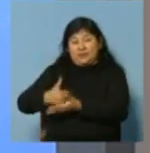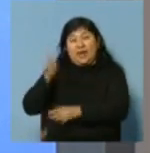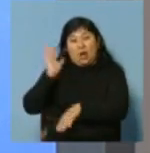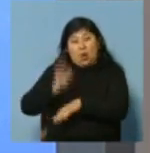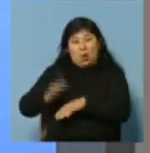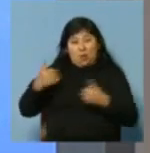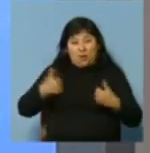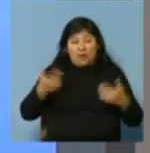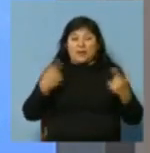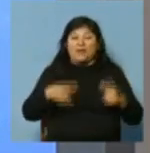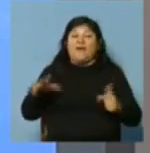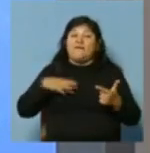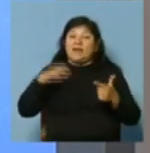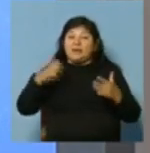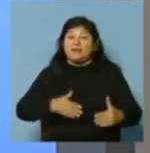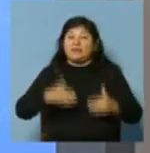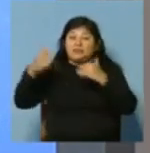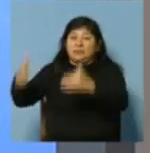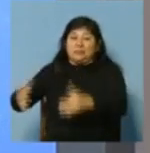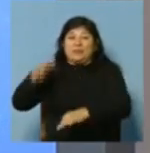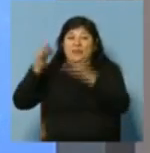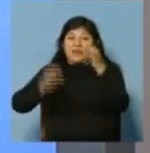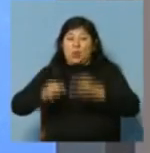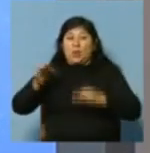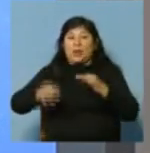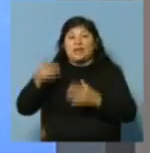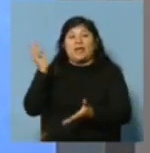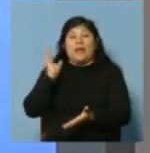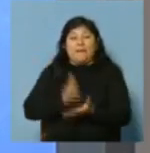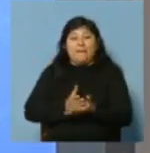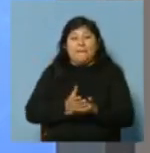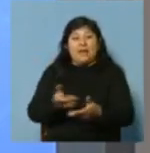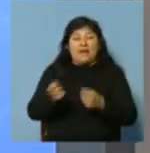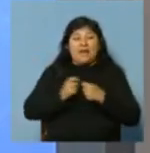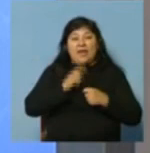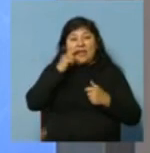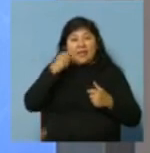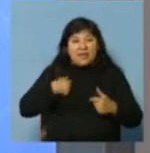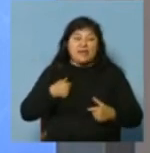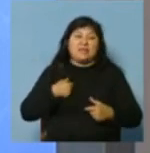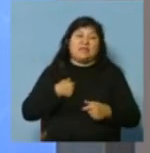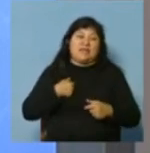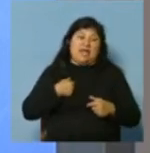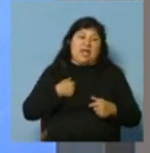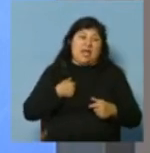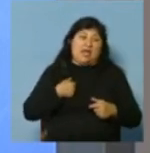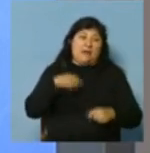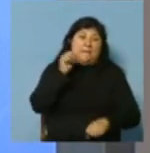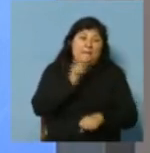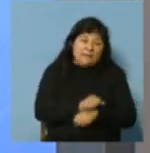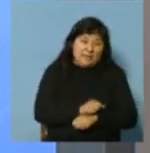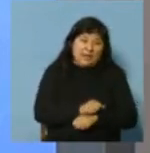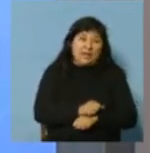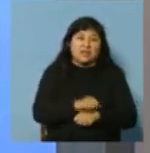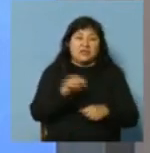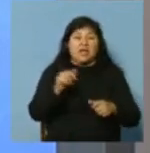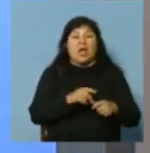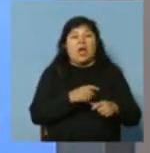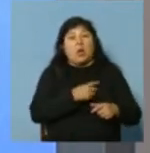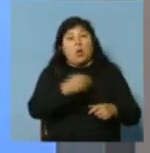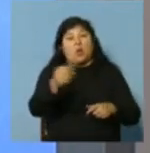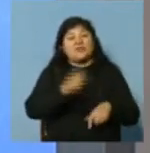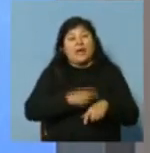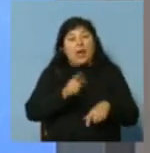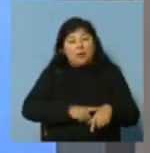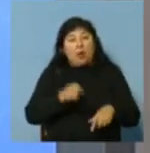parte del juicio en la que se establece la pena una vez establecida la pena hay un periodo para apelar que vamos a